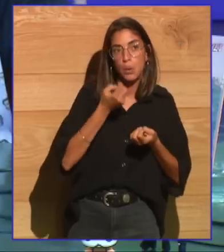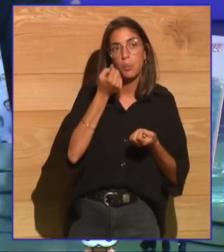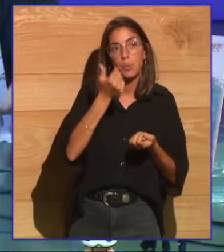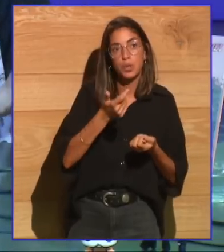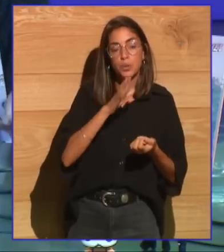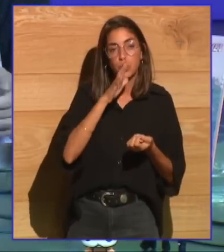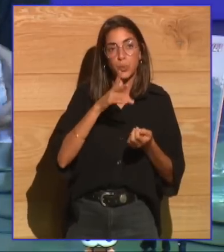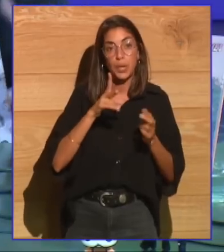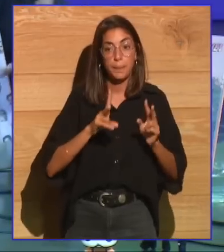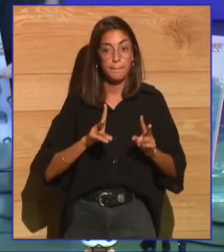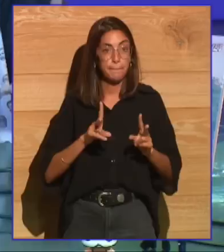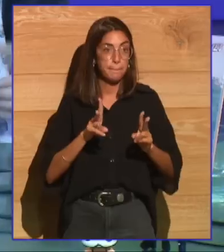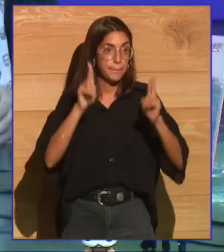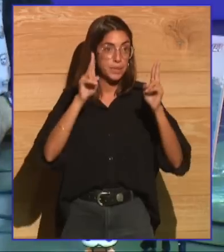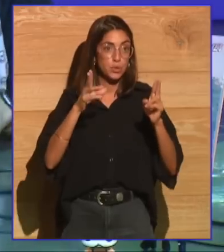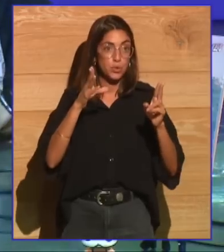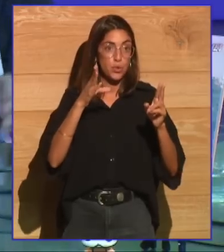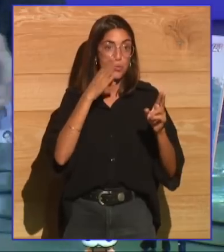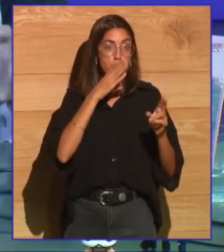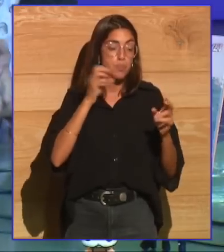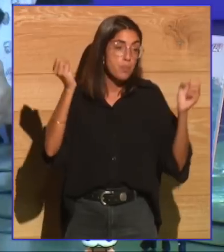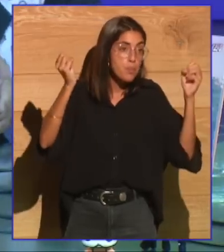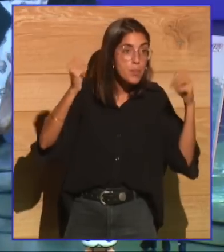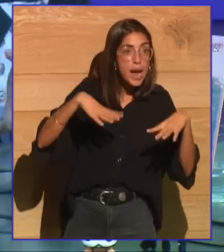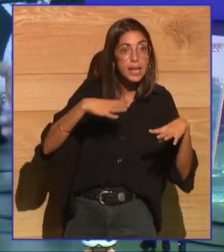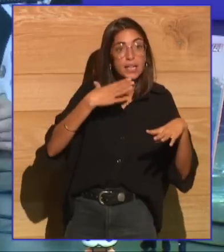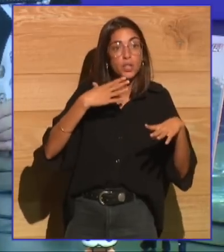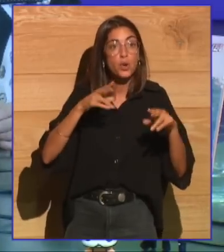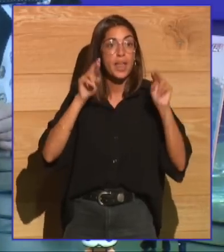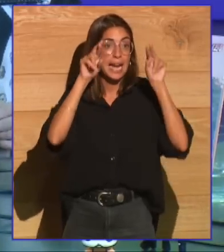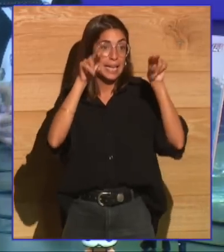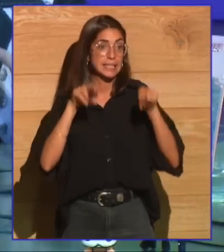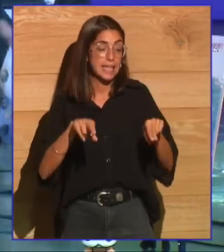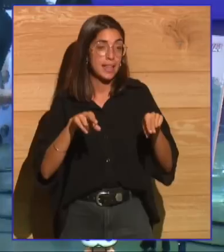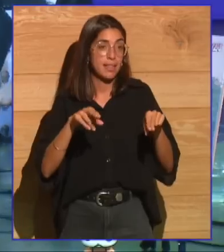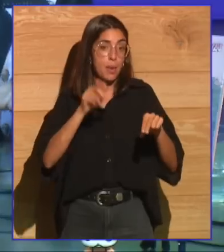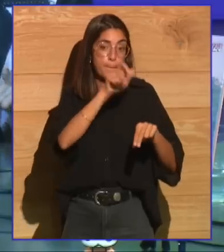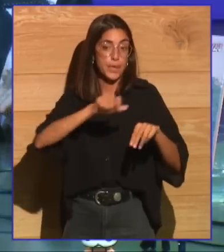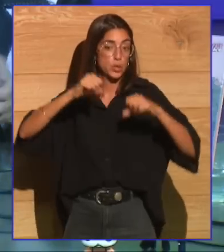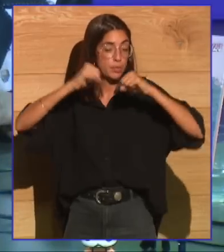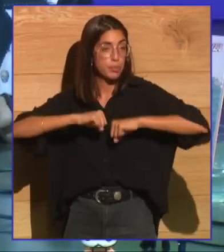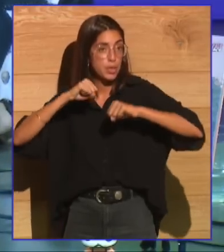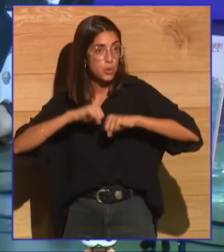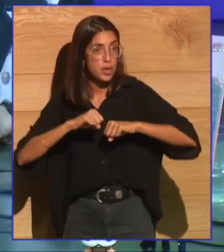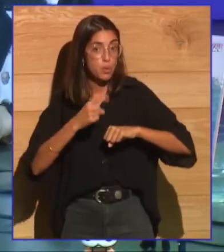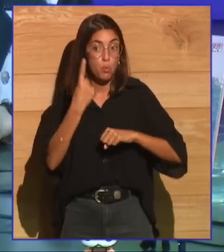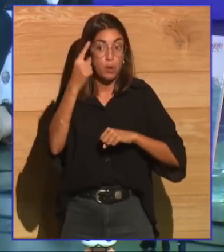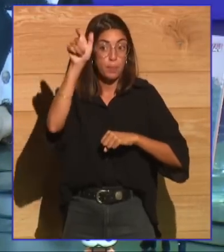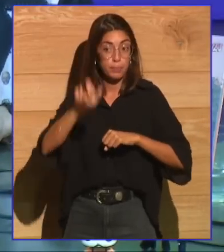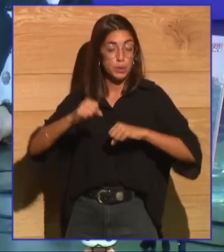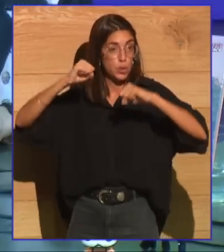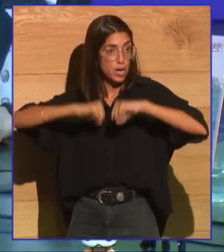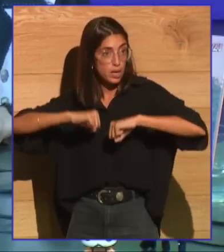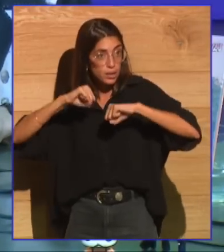mágico en el que hay de repente en un asilo de ancianos hay uno de los ancianos que les propone